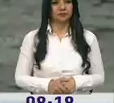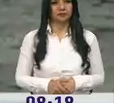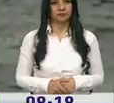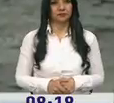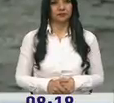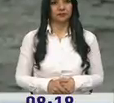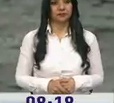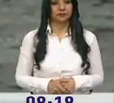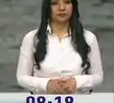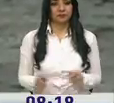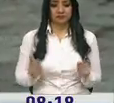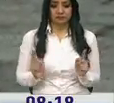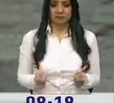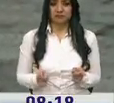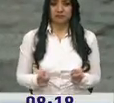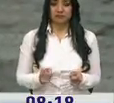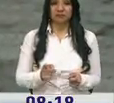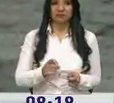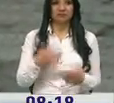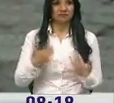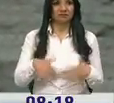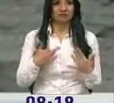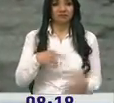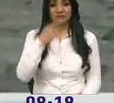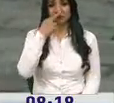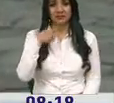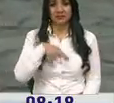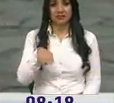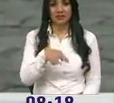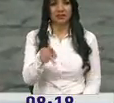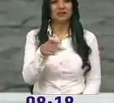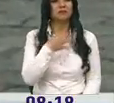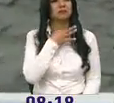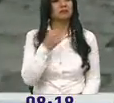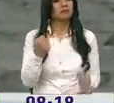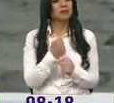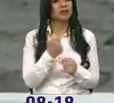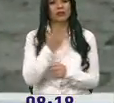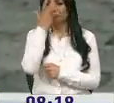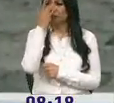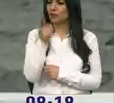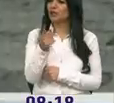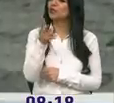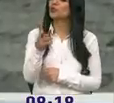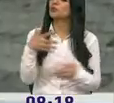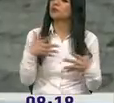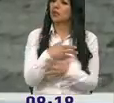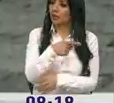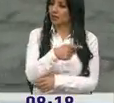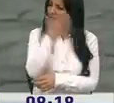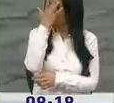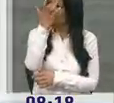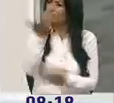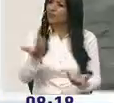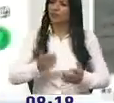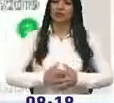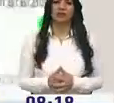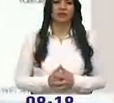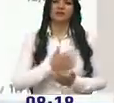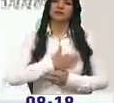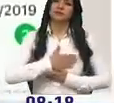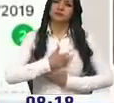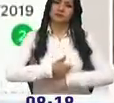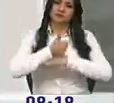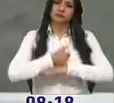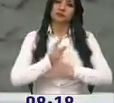topos. Parecen topos. ¿Y por qué le tiene miedo, Sultana, a los topos? Ah, por favor, autoridades del